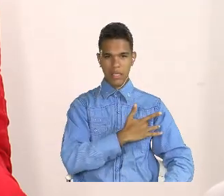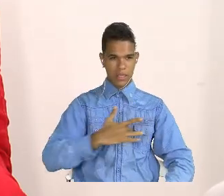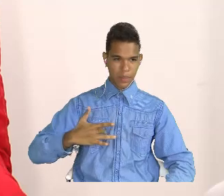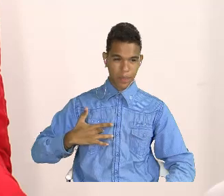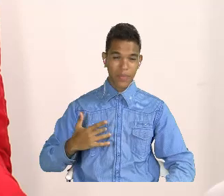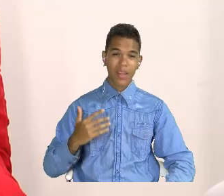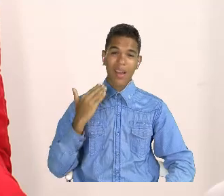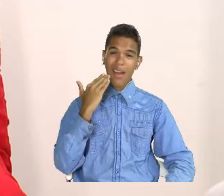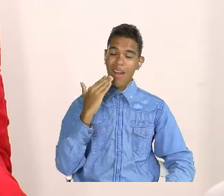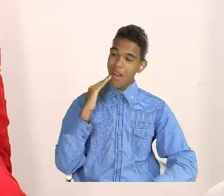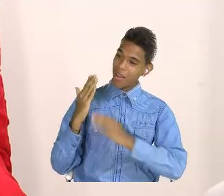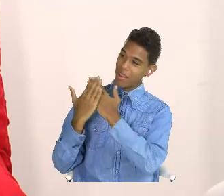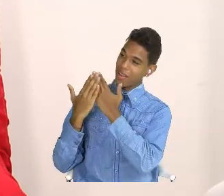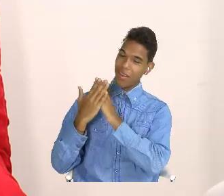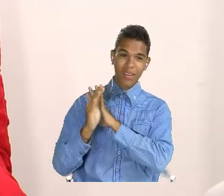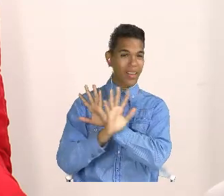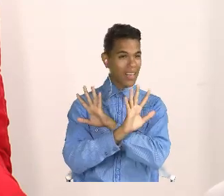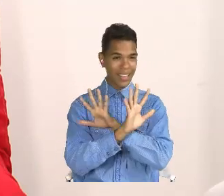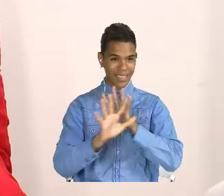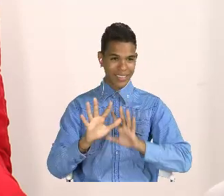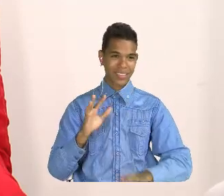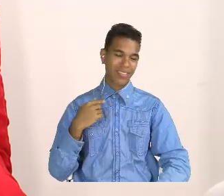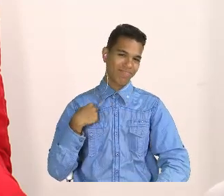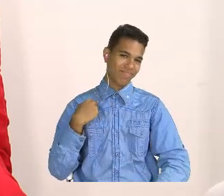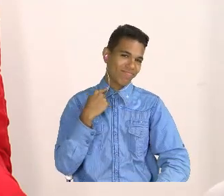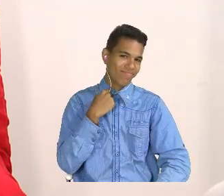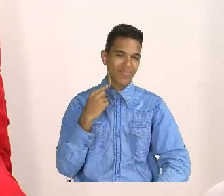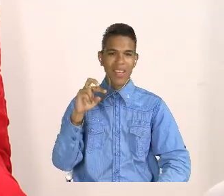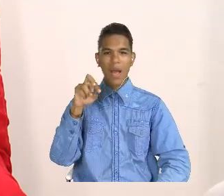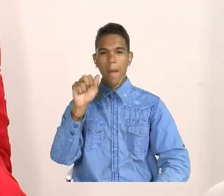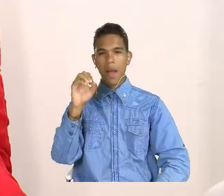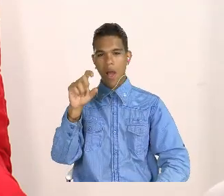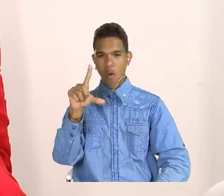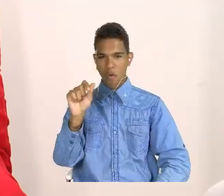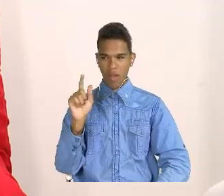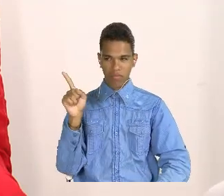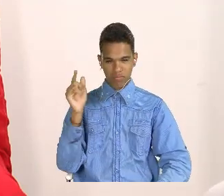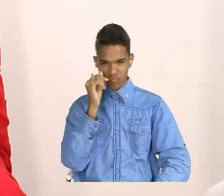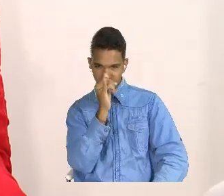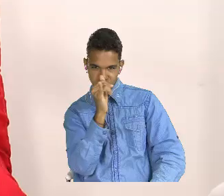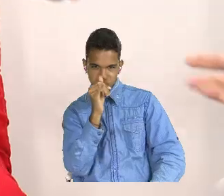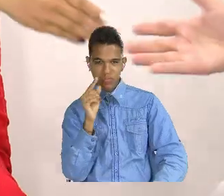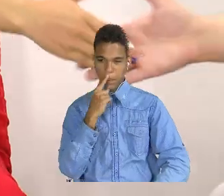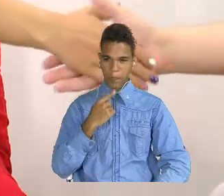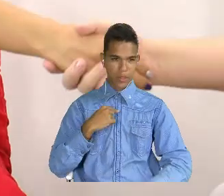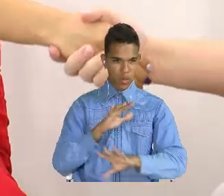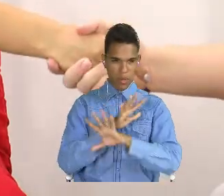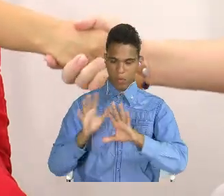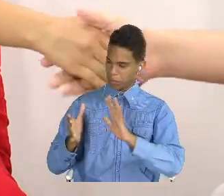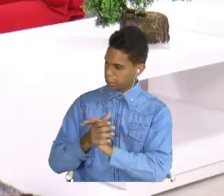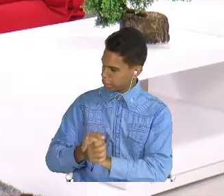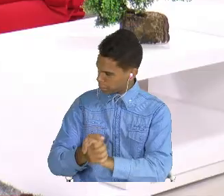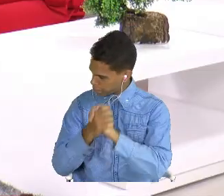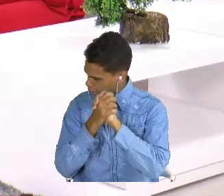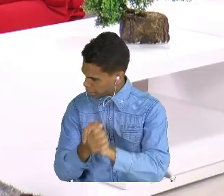está diciendo que terminemos. Paulita es compañera de SED. Agradecerle por acompañarnos también. Y doctor, a usted muy amable